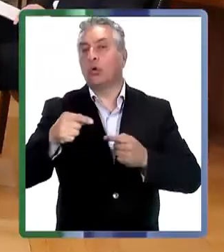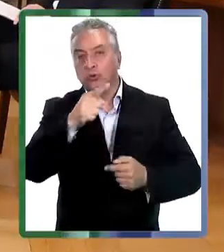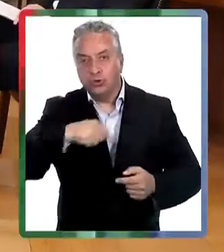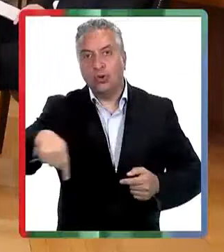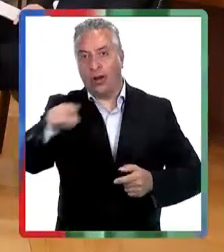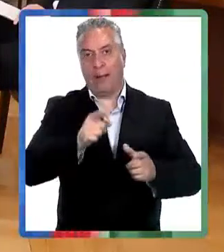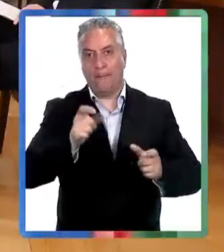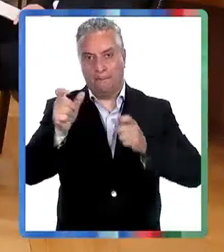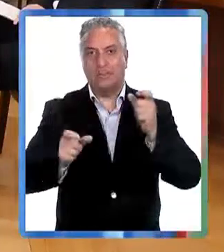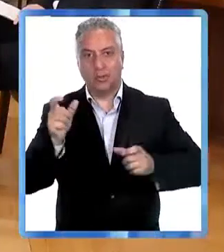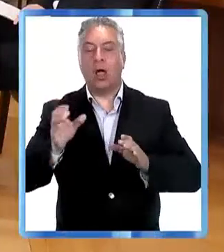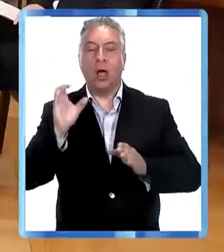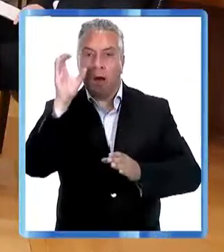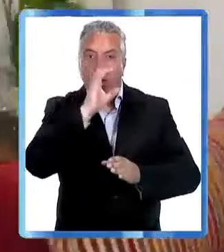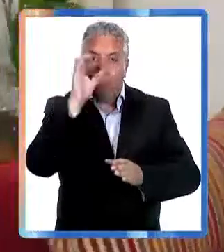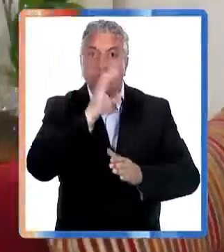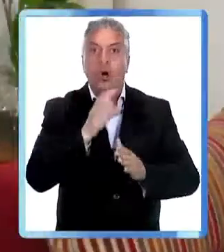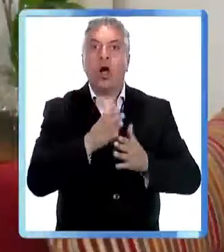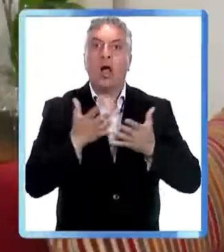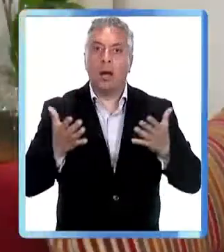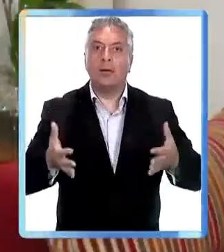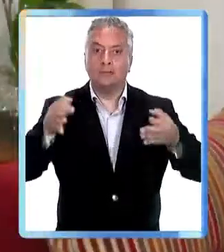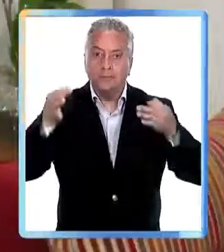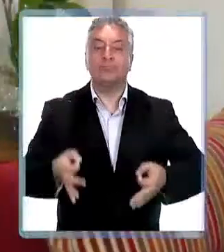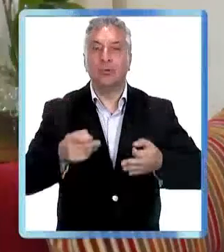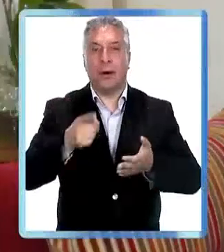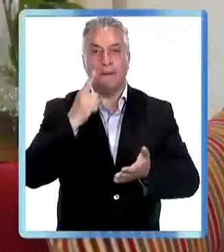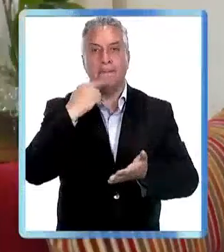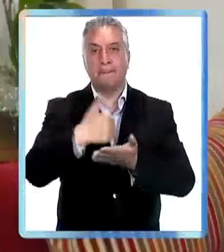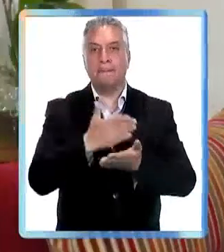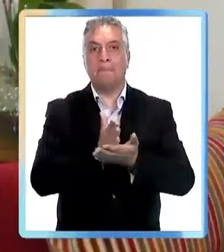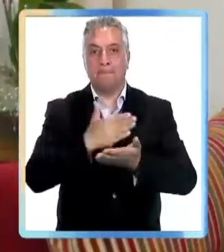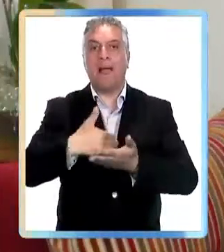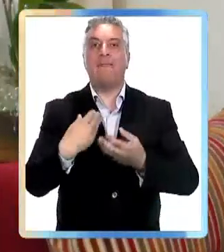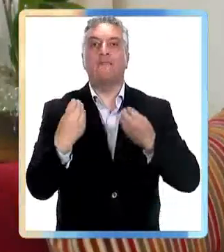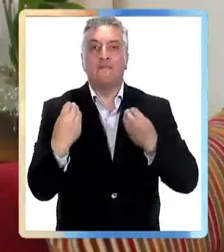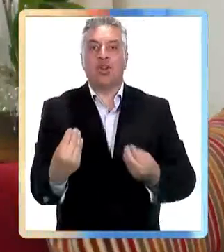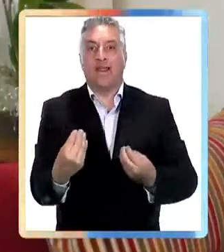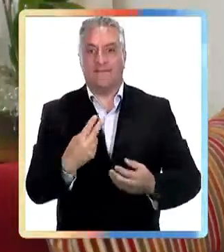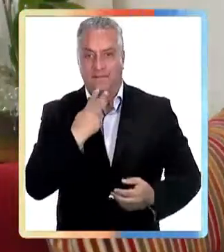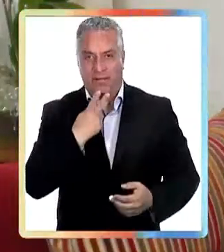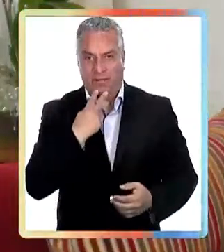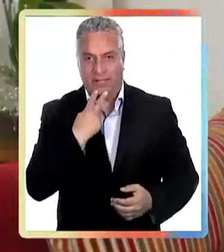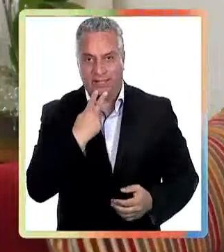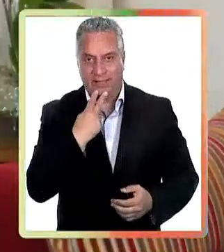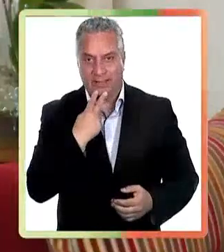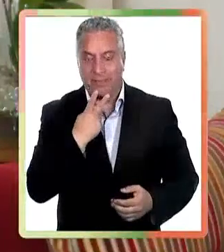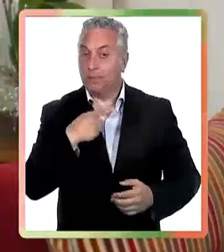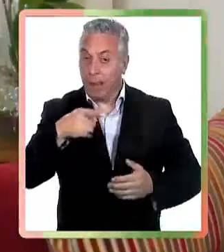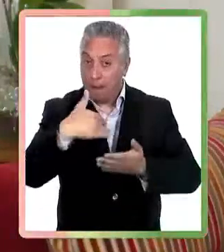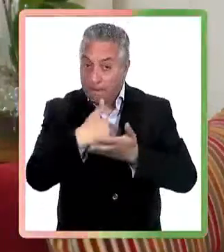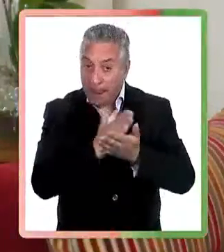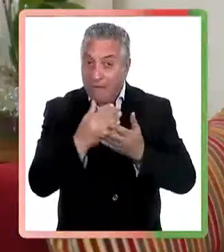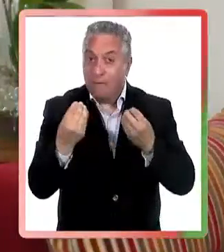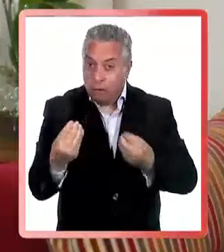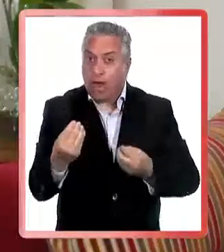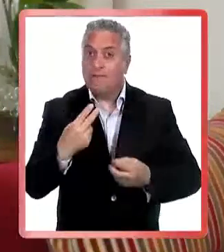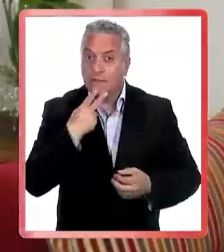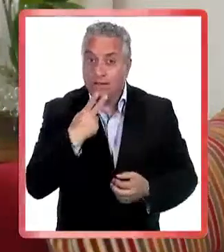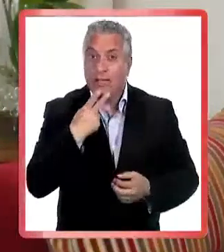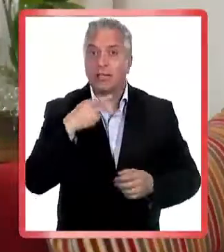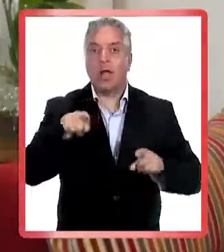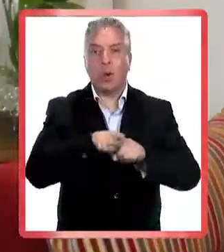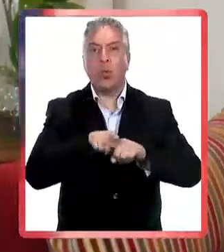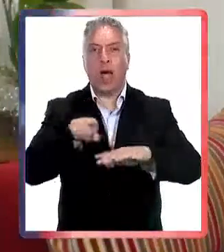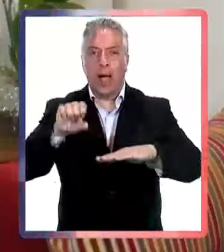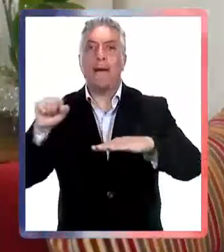involucrados para buscar formalizar aún más el plan Buen Vivir. El plan Buen Vivir es un plan que tiene lo que yo podría